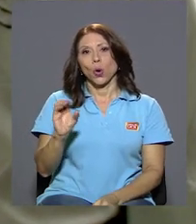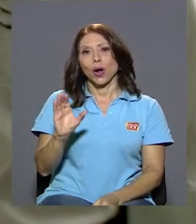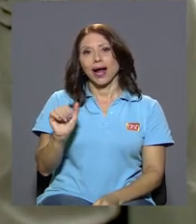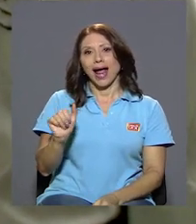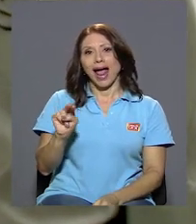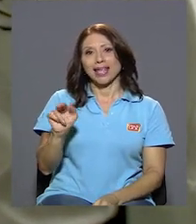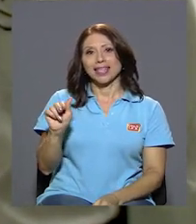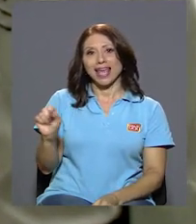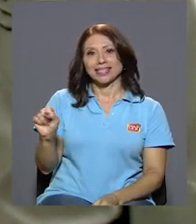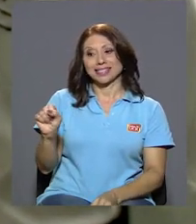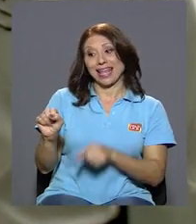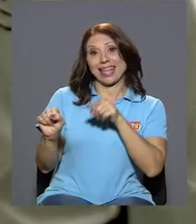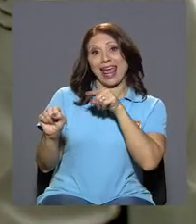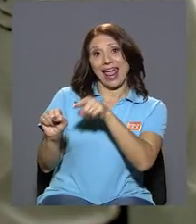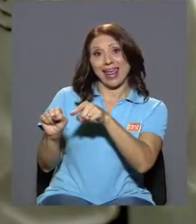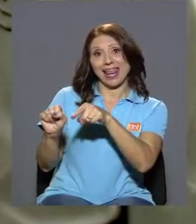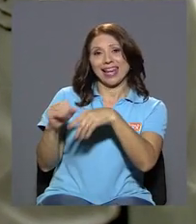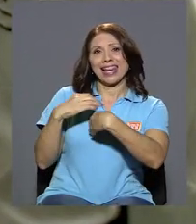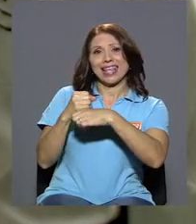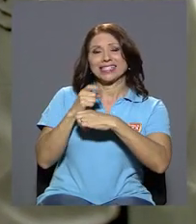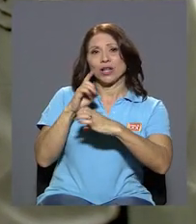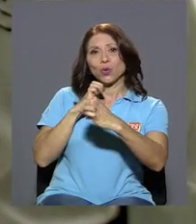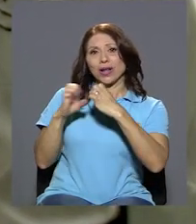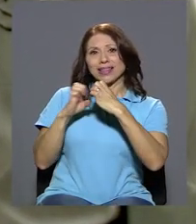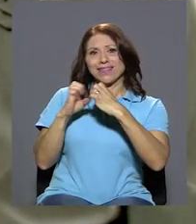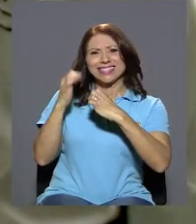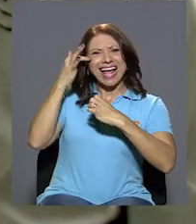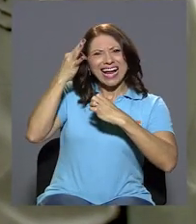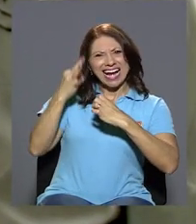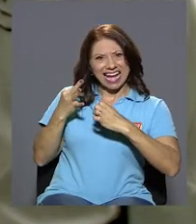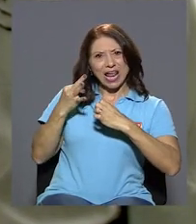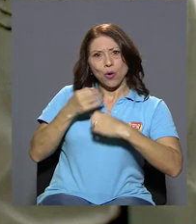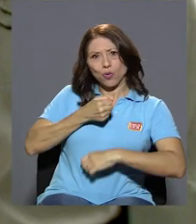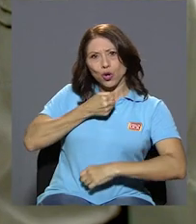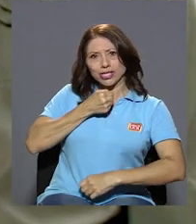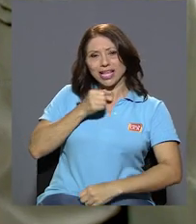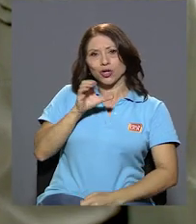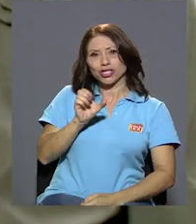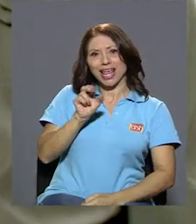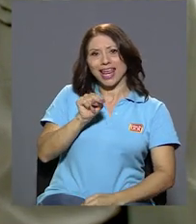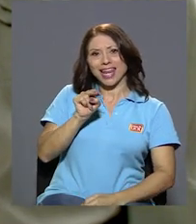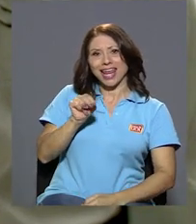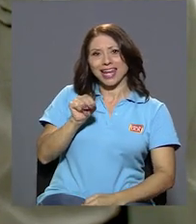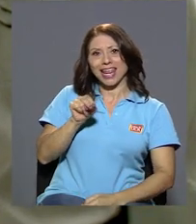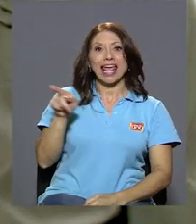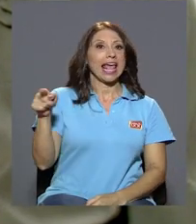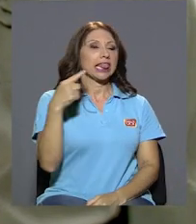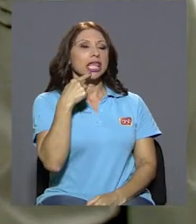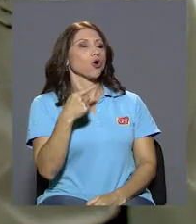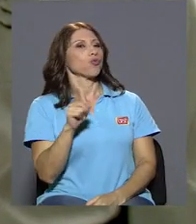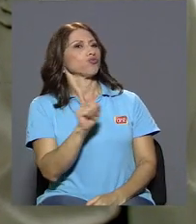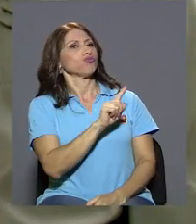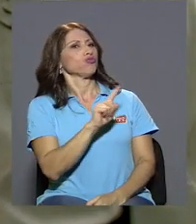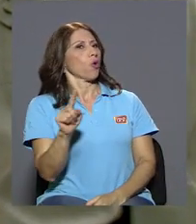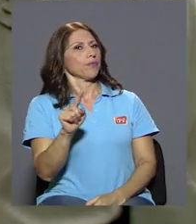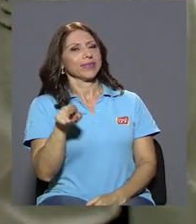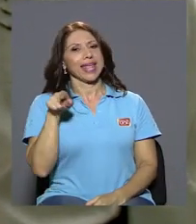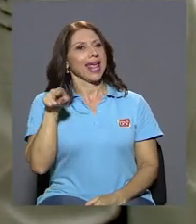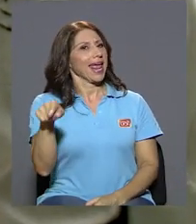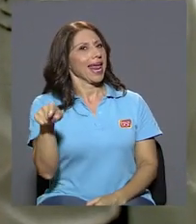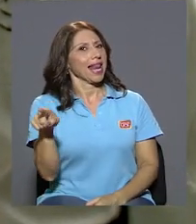en una entrevista que le hicieron creo que fue la cnn él dijo no él no es